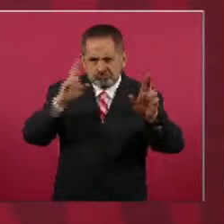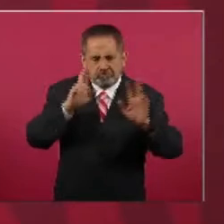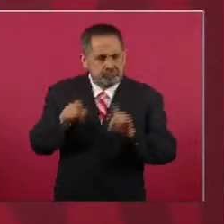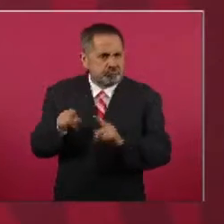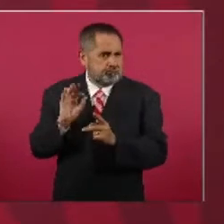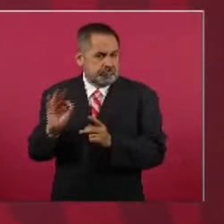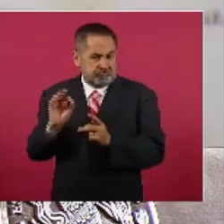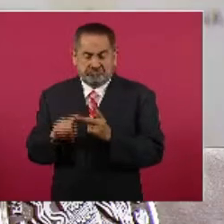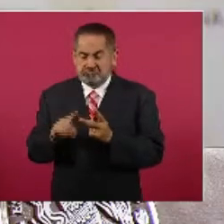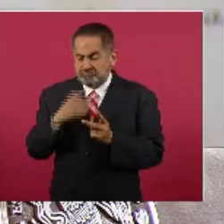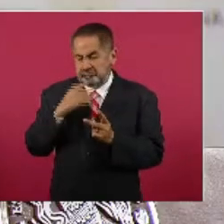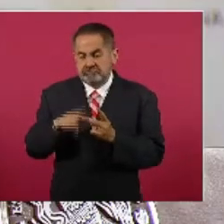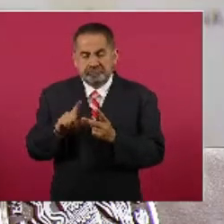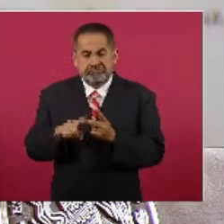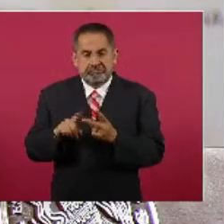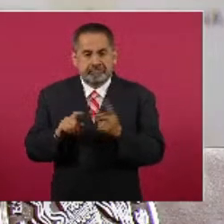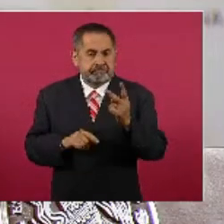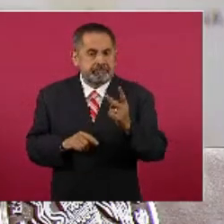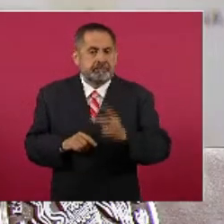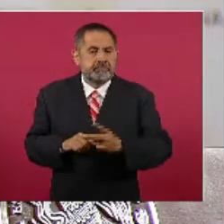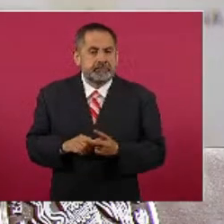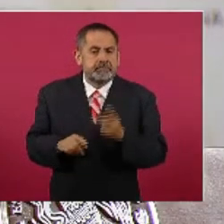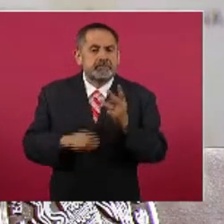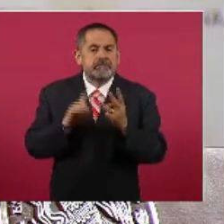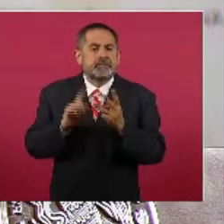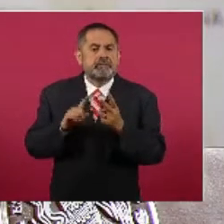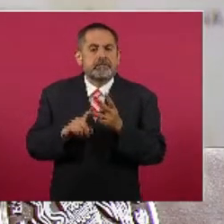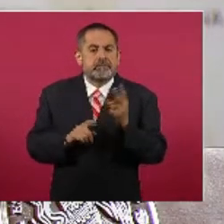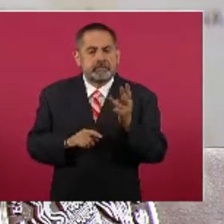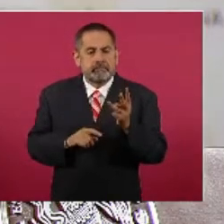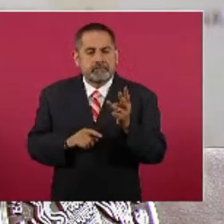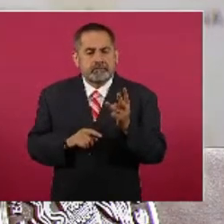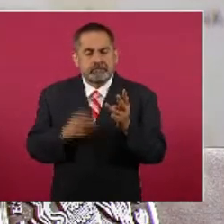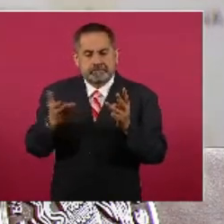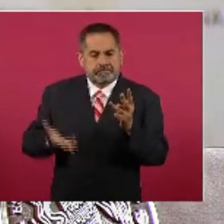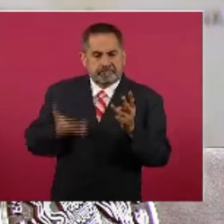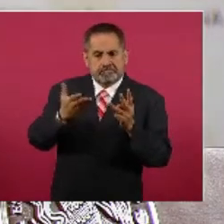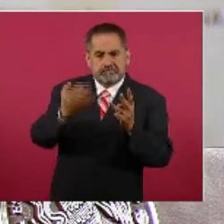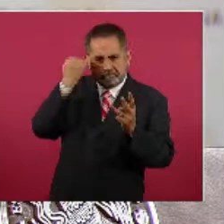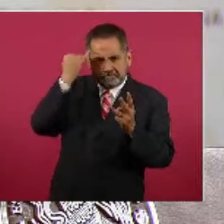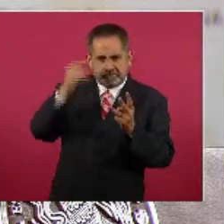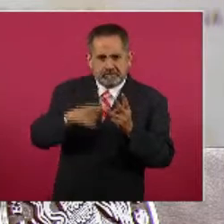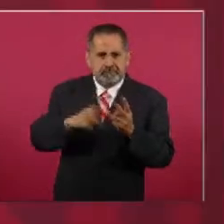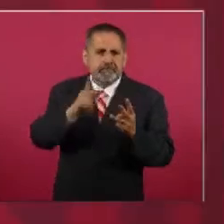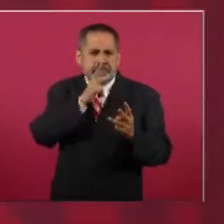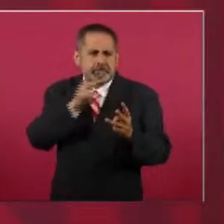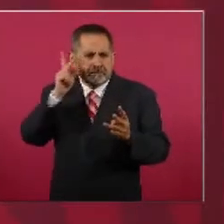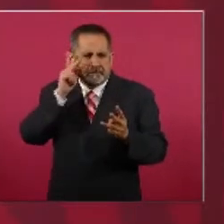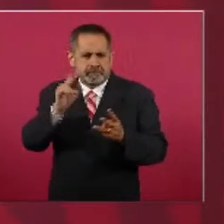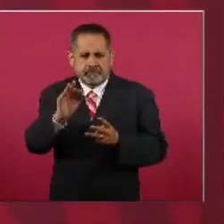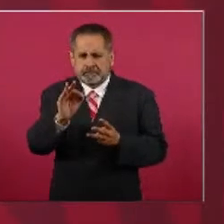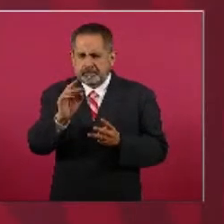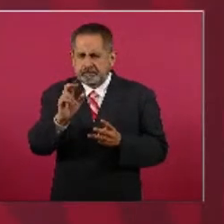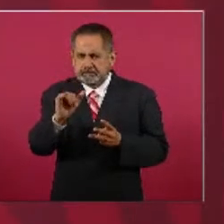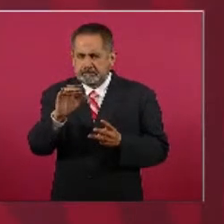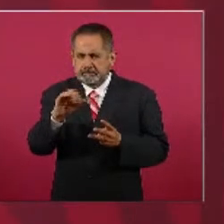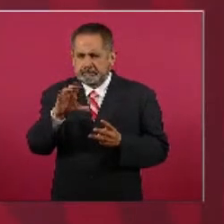eeuu y el tercer personaje que propondría sería el papá francisco